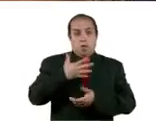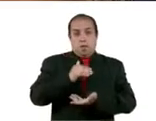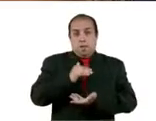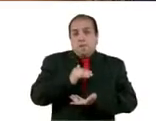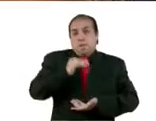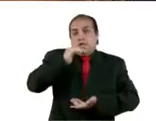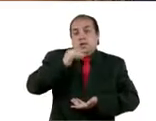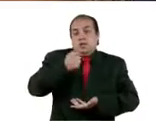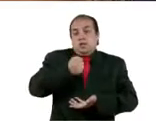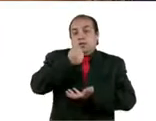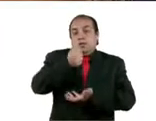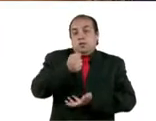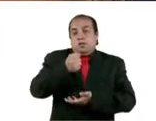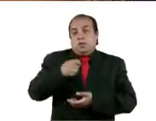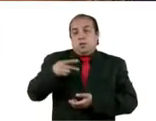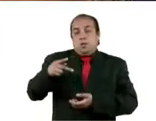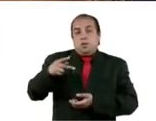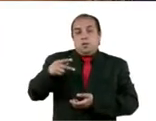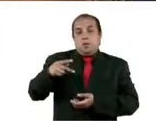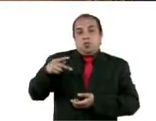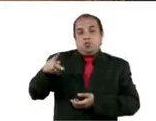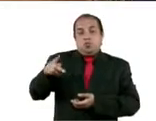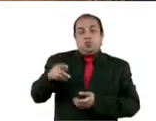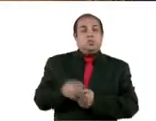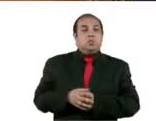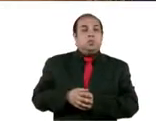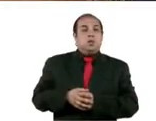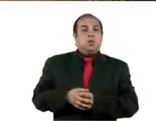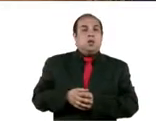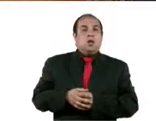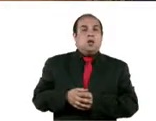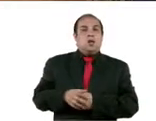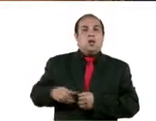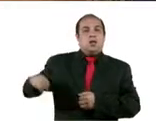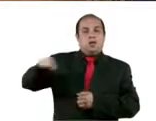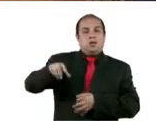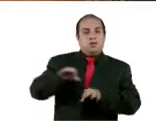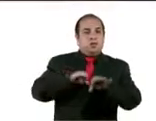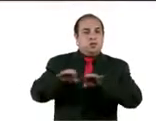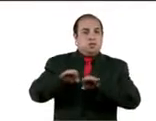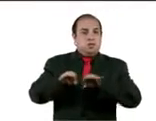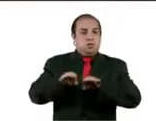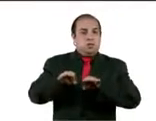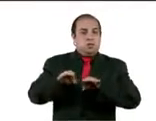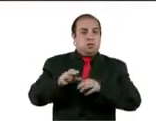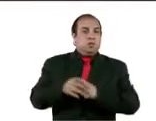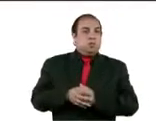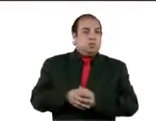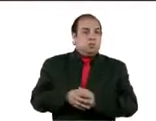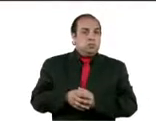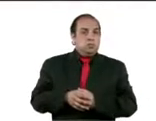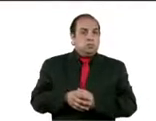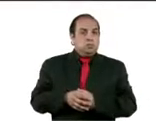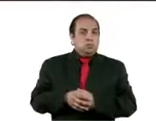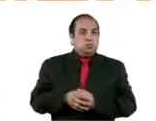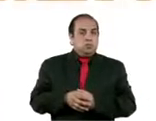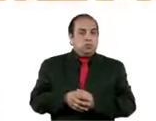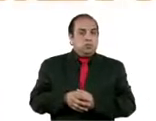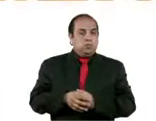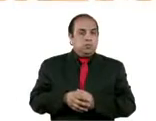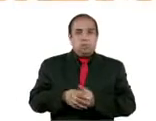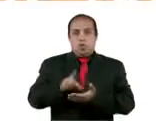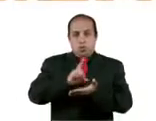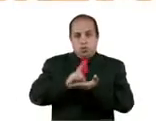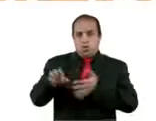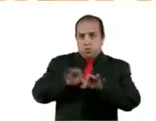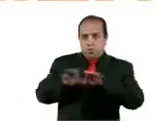Aquí quedarían en medio los trabajadores que pues serían pues, liquidados por así No, decirlo. los derechos laborales